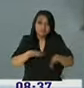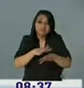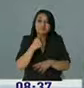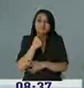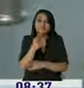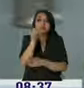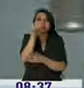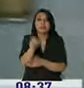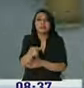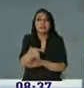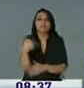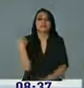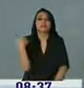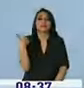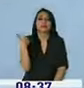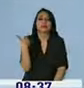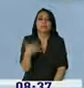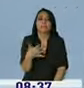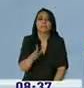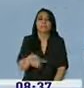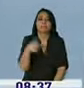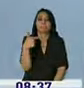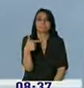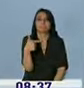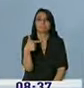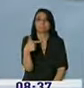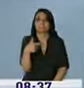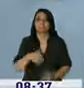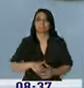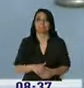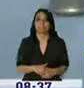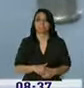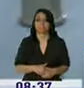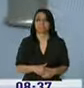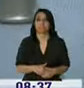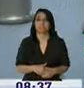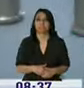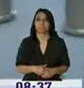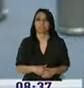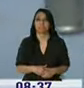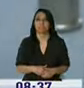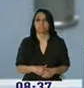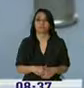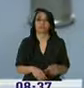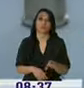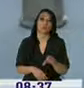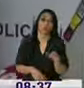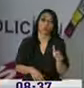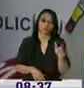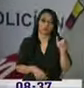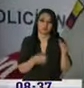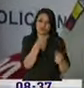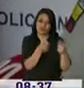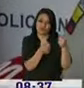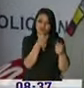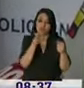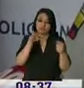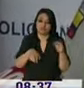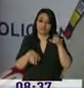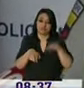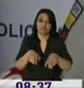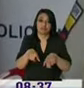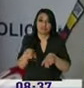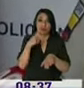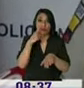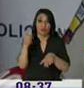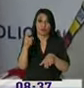ciudadanos portaba un arma de fuego. El acompañante sale del